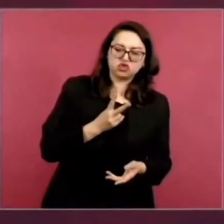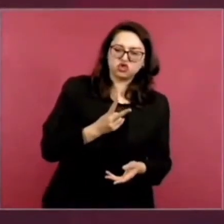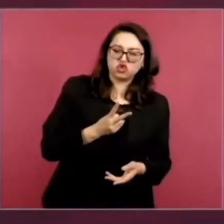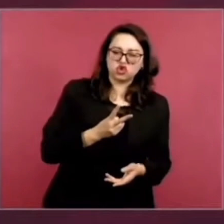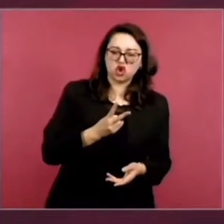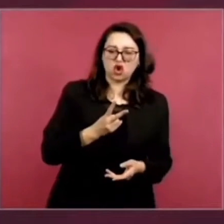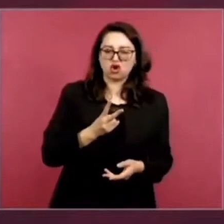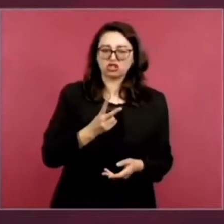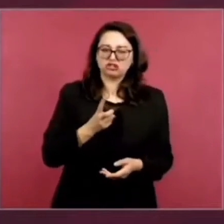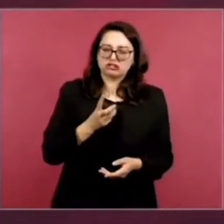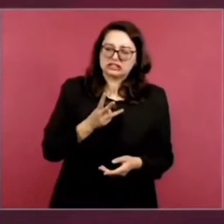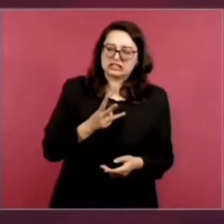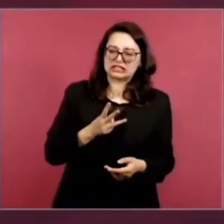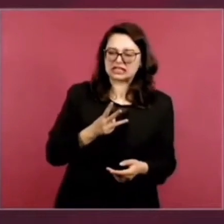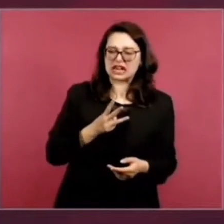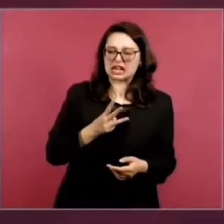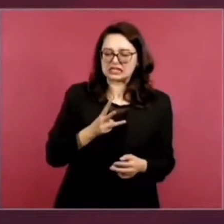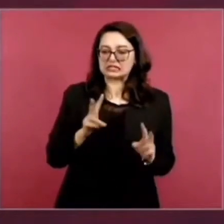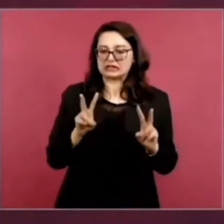muy orgulloso,